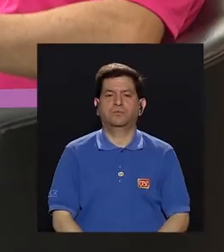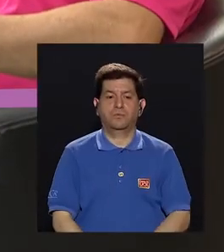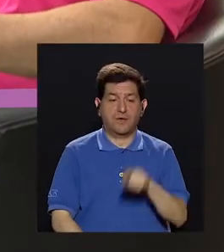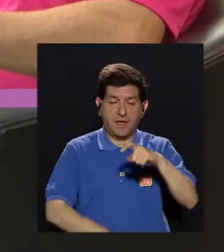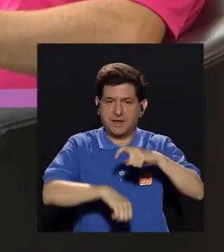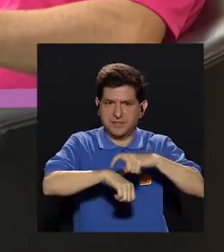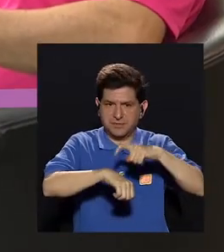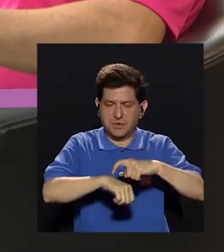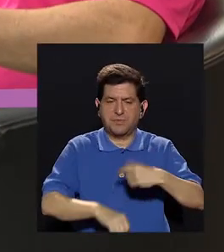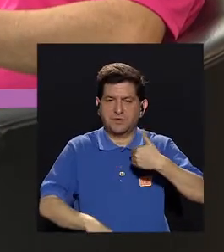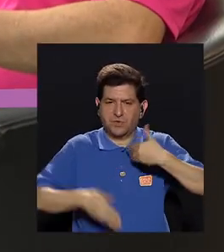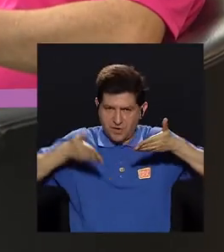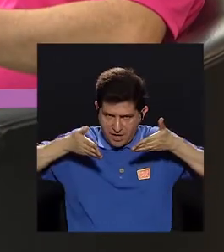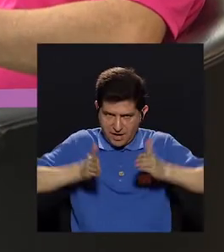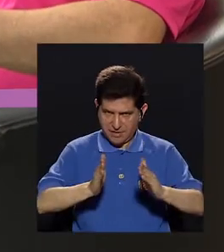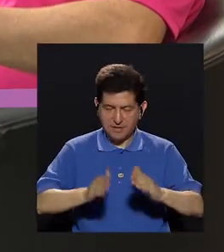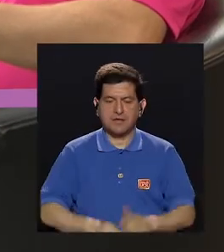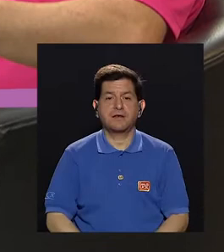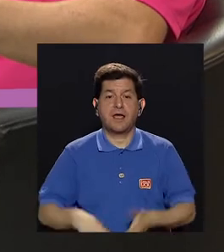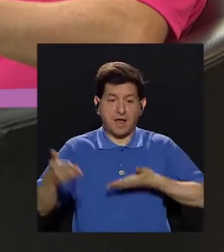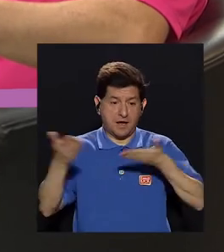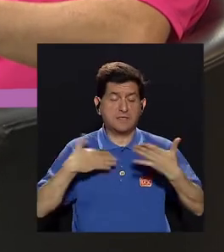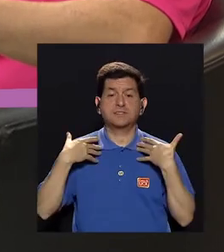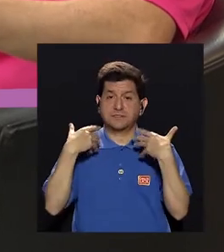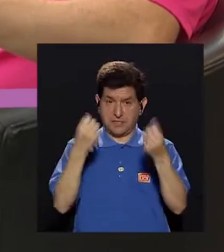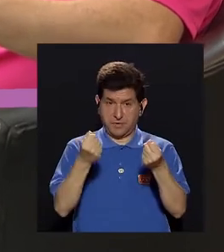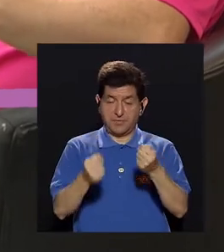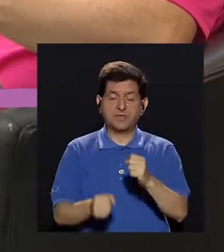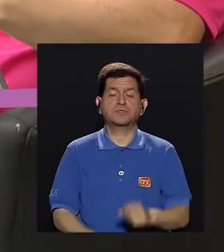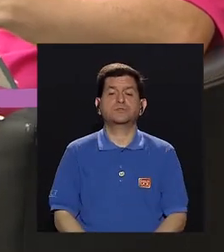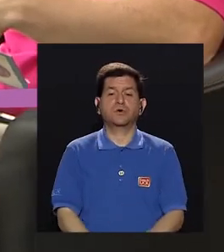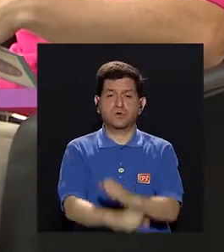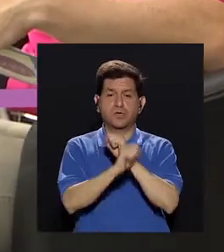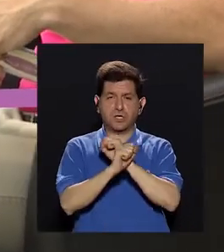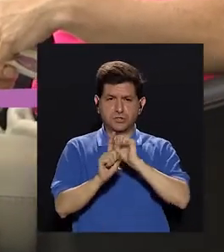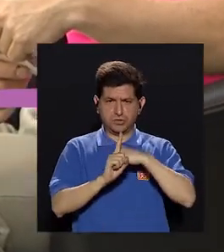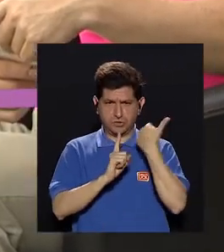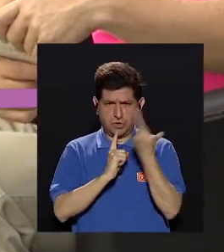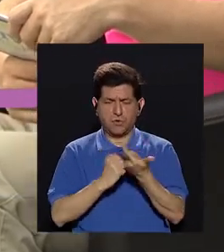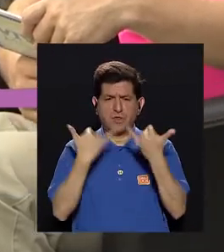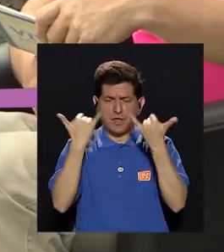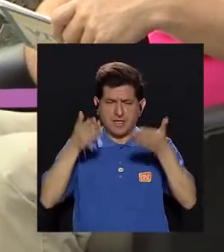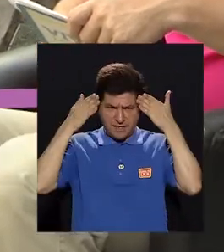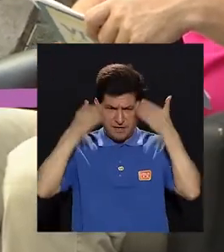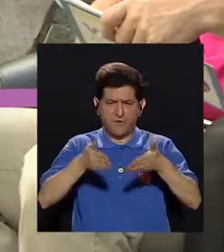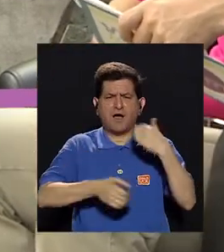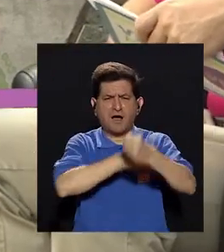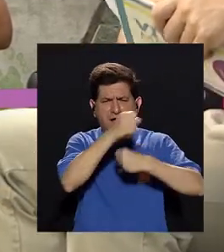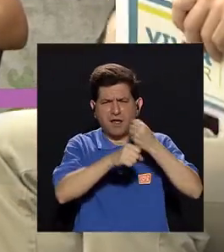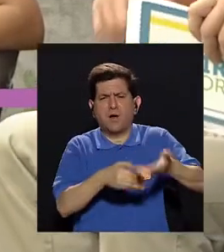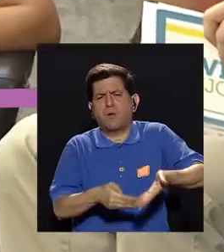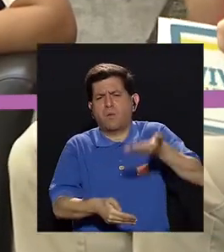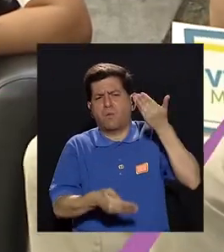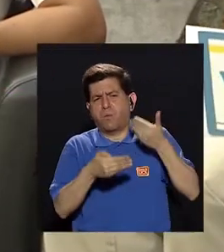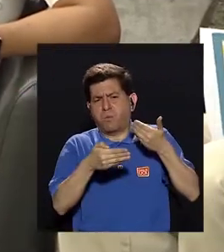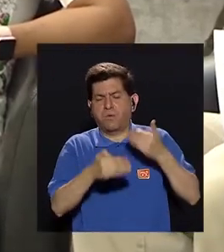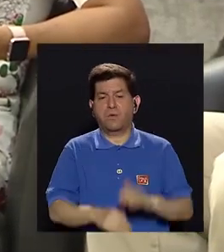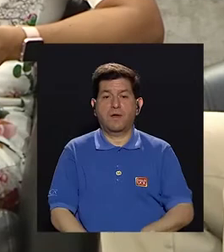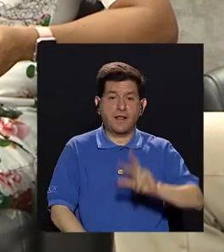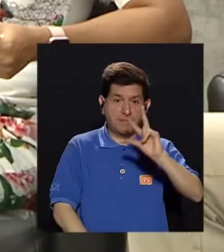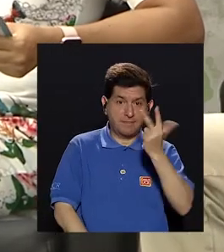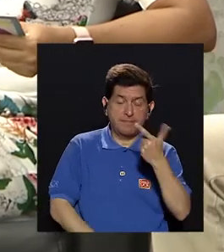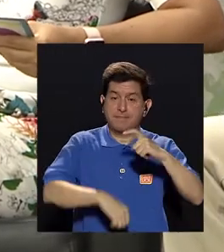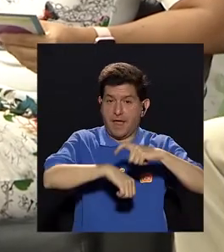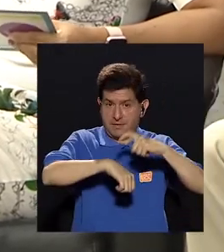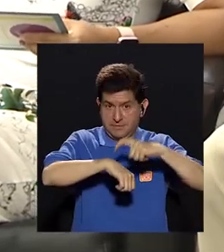esa etapa reproductiva es una etapa donde nuestros servicios de salud y la seguridad social ha estado muy centrada desde hace muchos años. Y finalmente, la